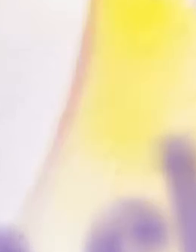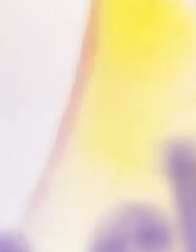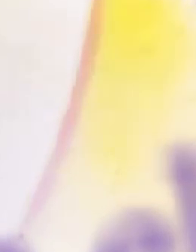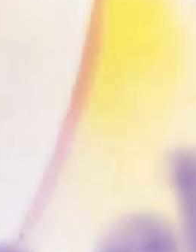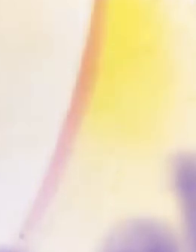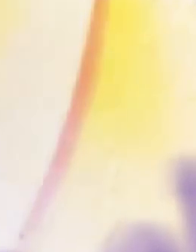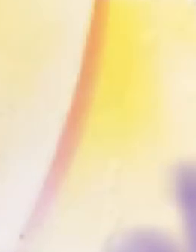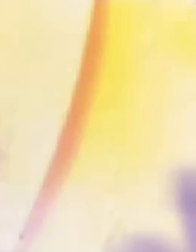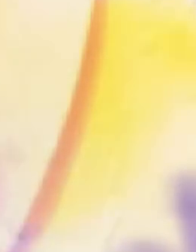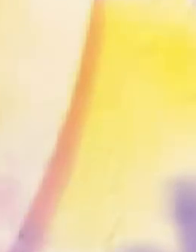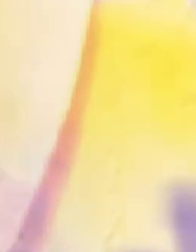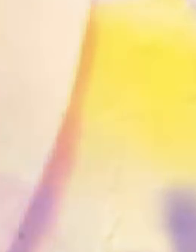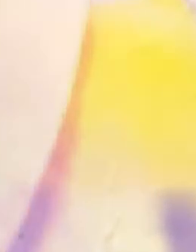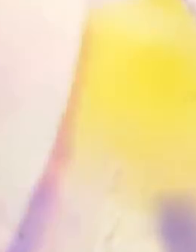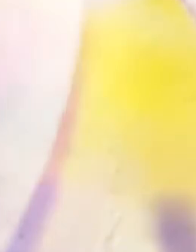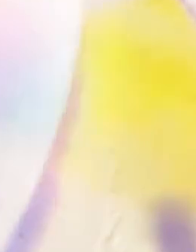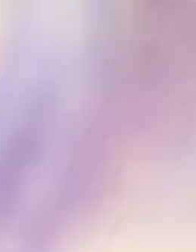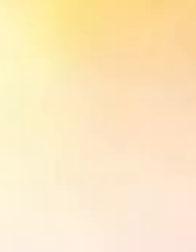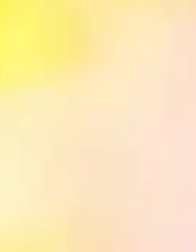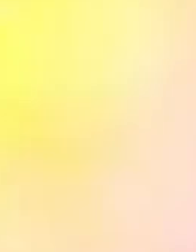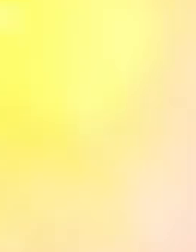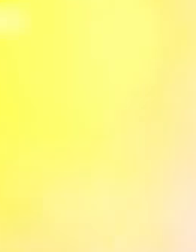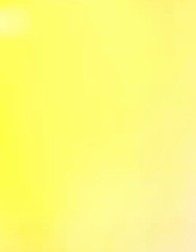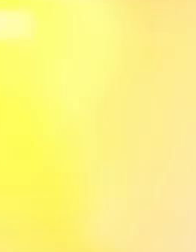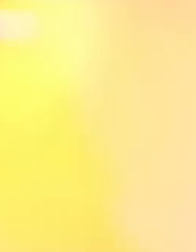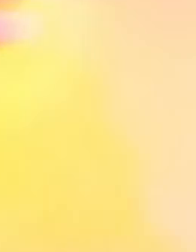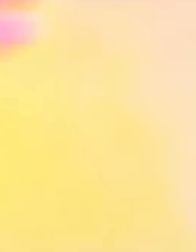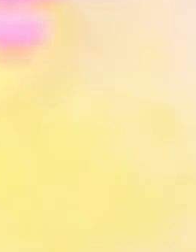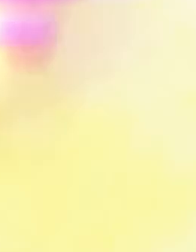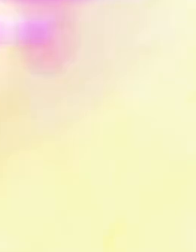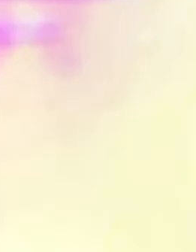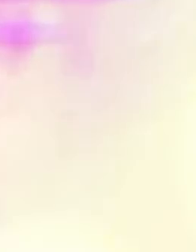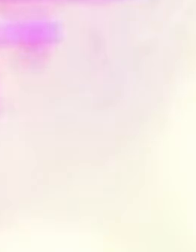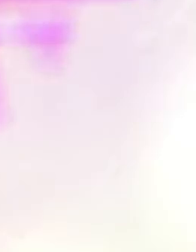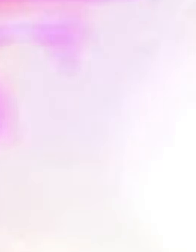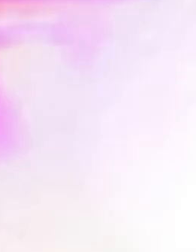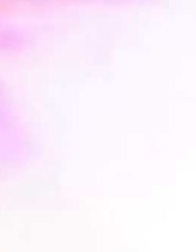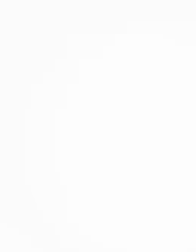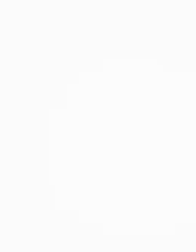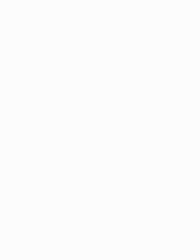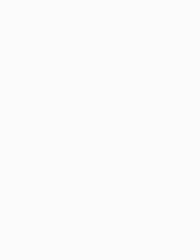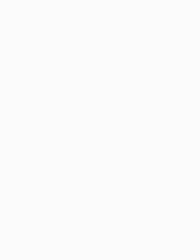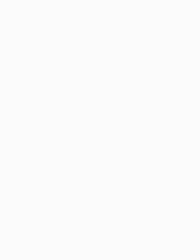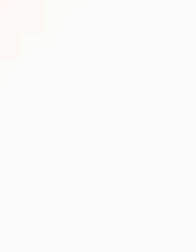de participar de la celebración de la misa, Canal Orbe 21 presenta